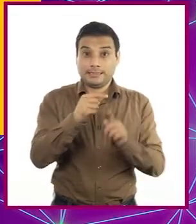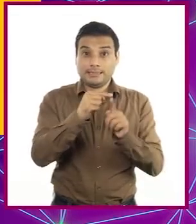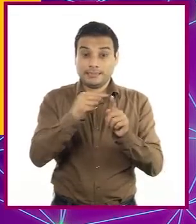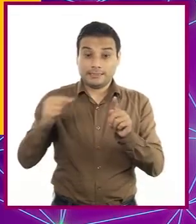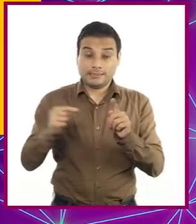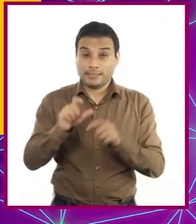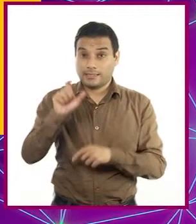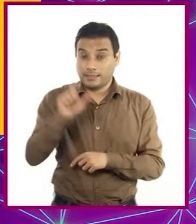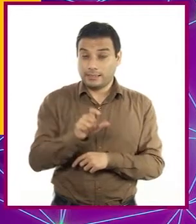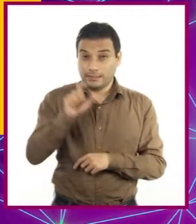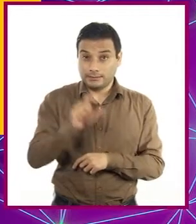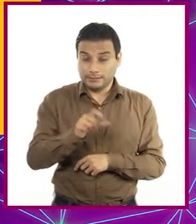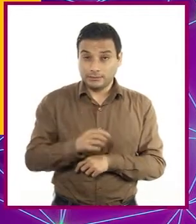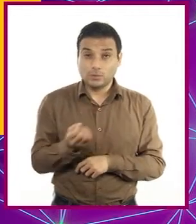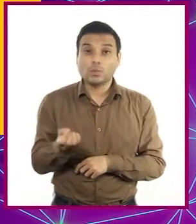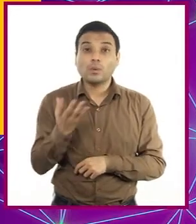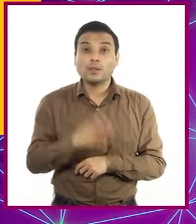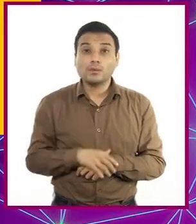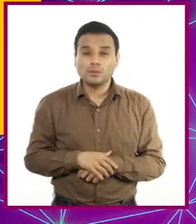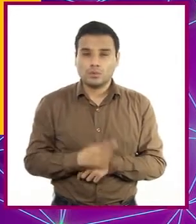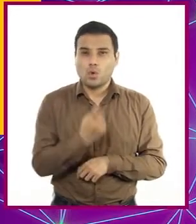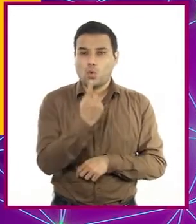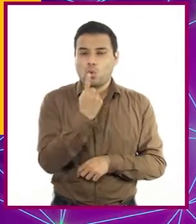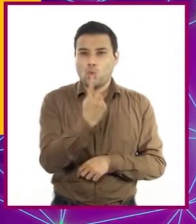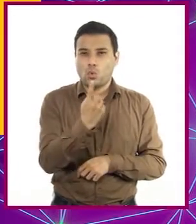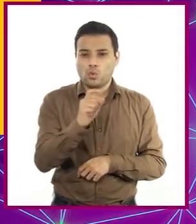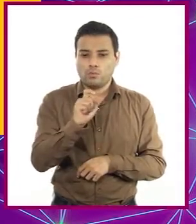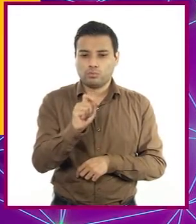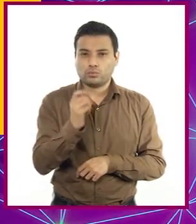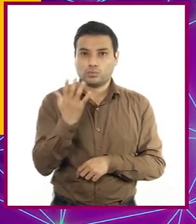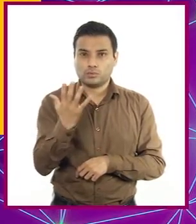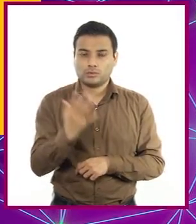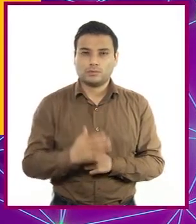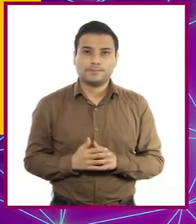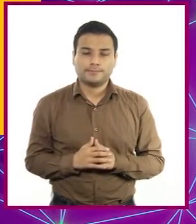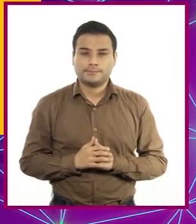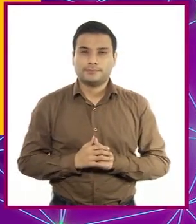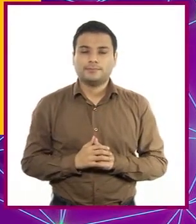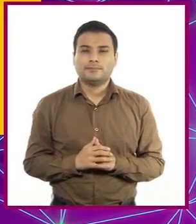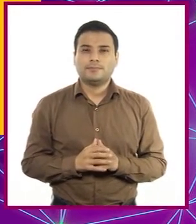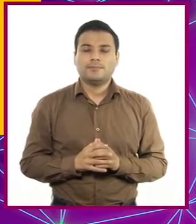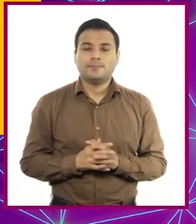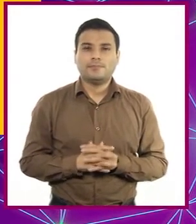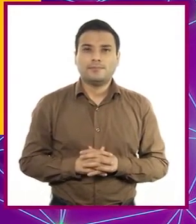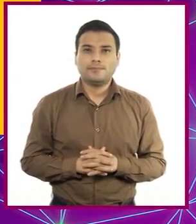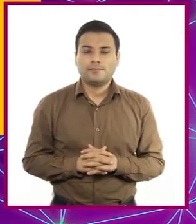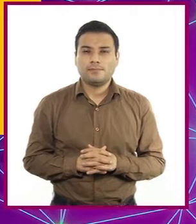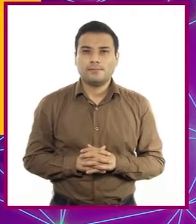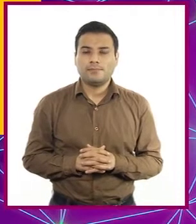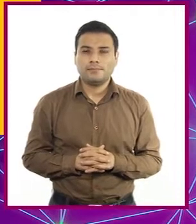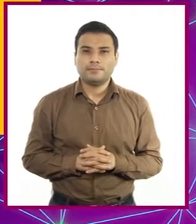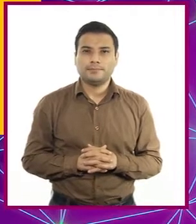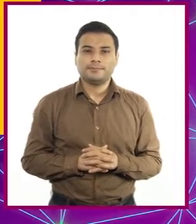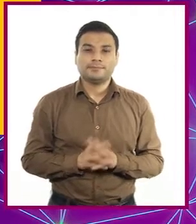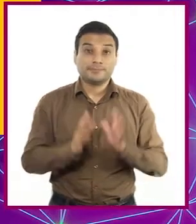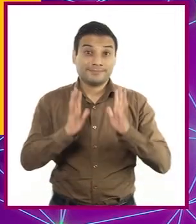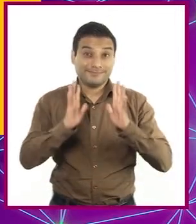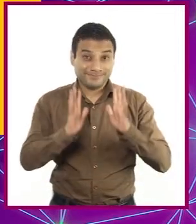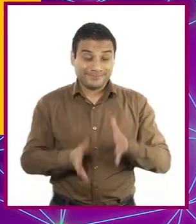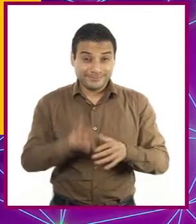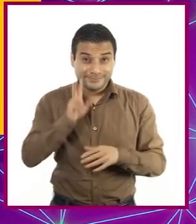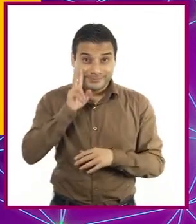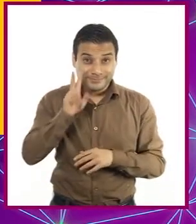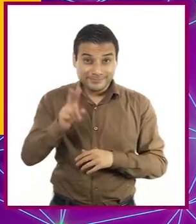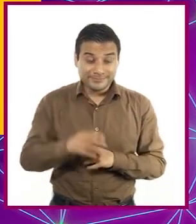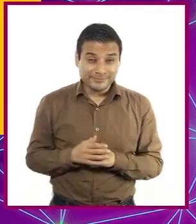el valor de x es 1.5 también. Se observa que el cociente del valor